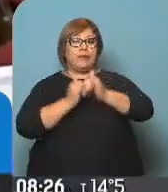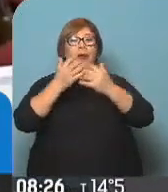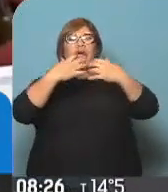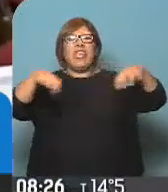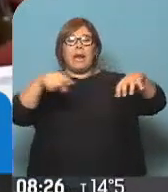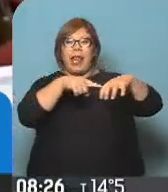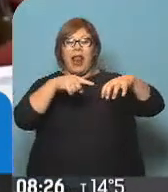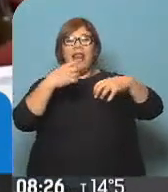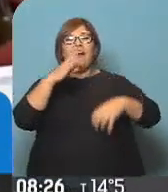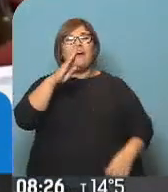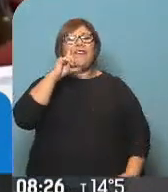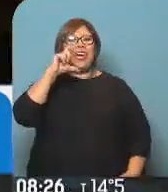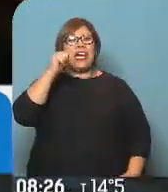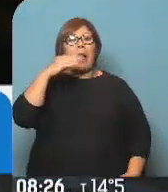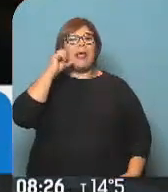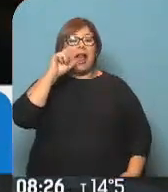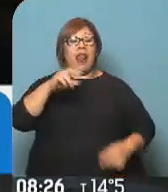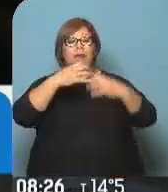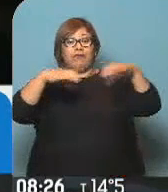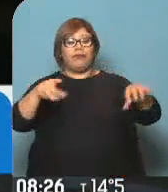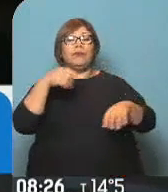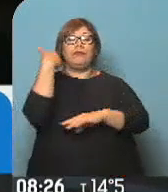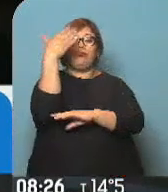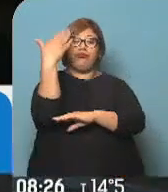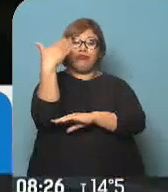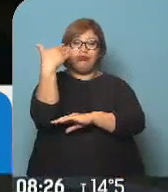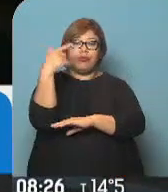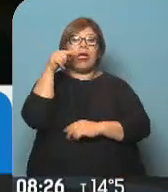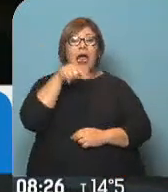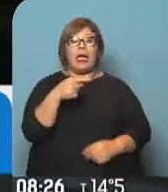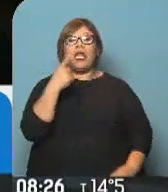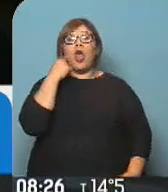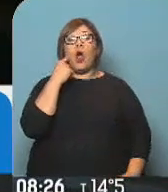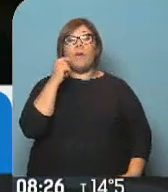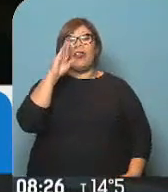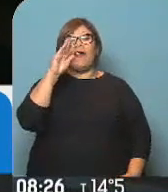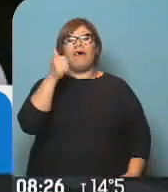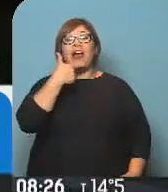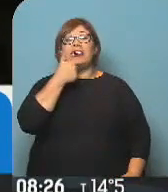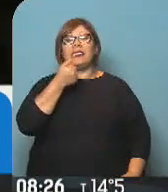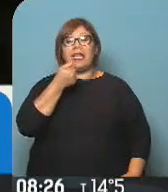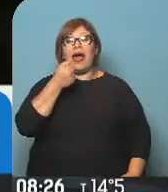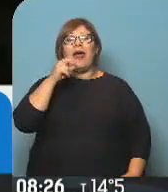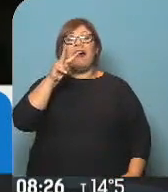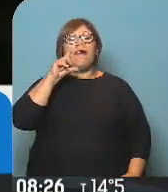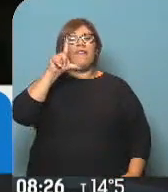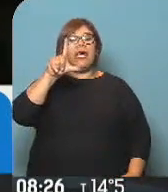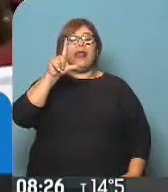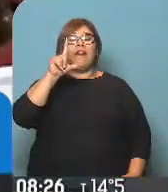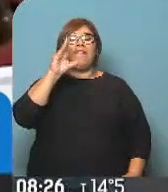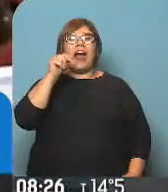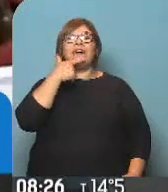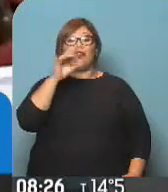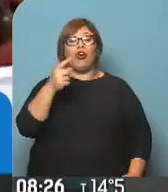el diputado radical Luis Pastor. Y Basavilbaso dijo que lo que estamos y que nosotros queremos es que los